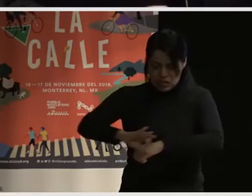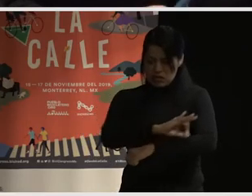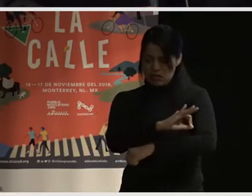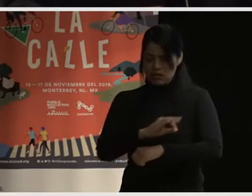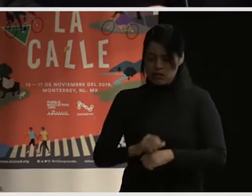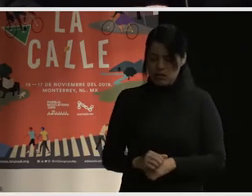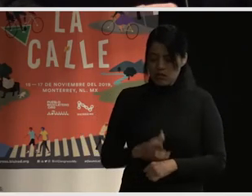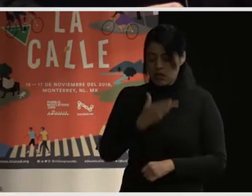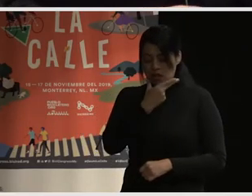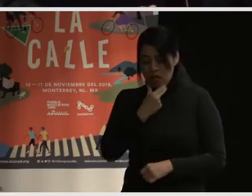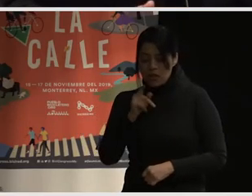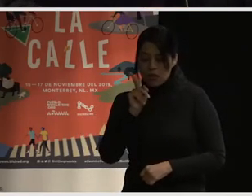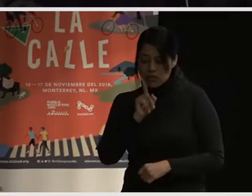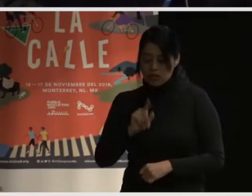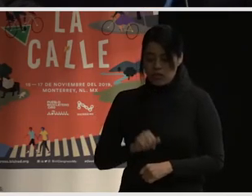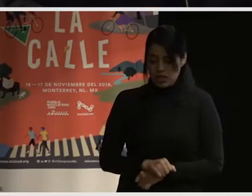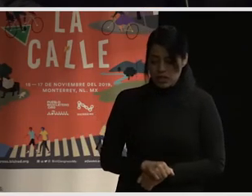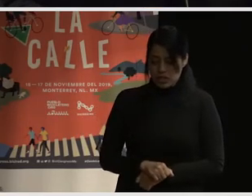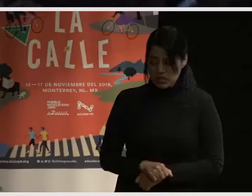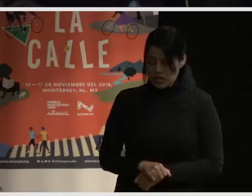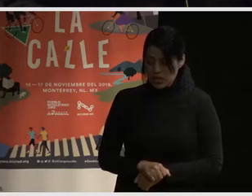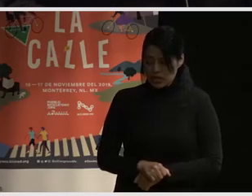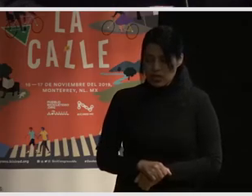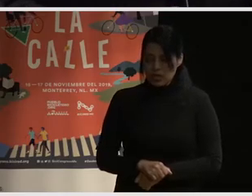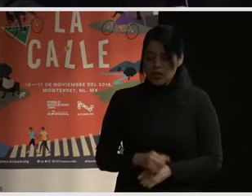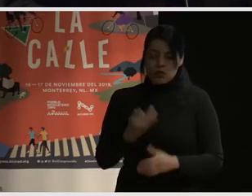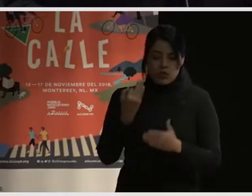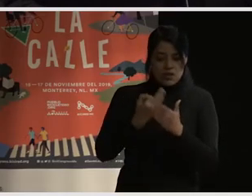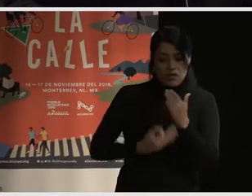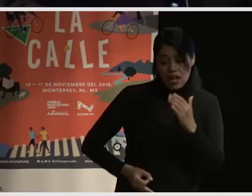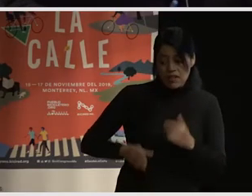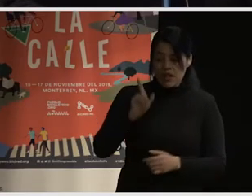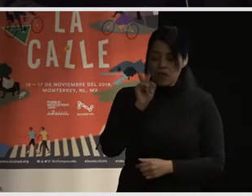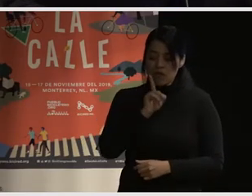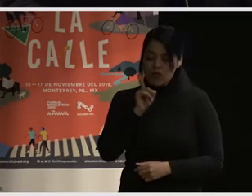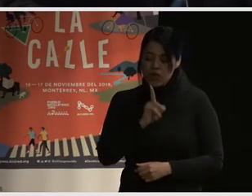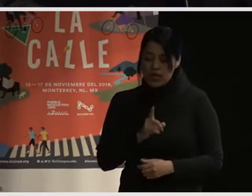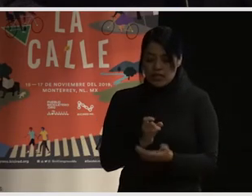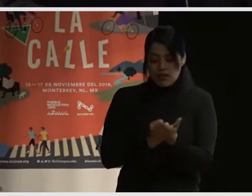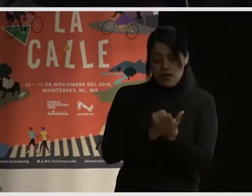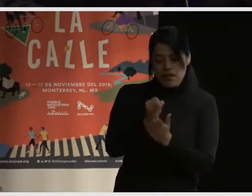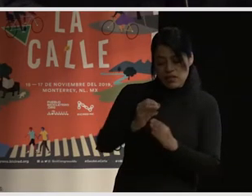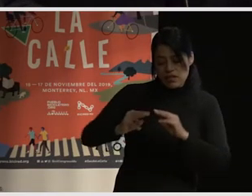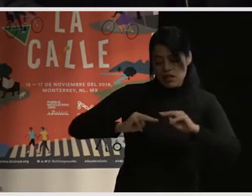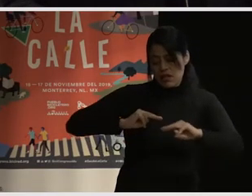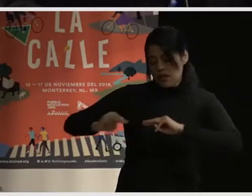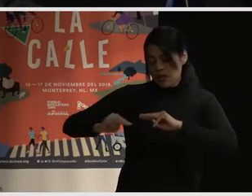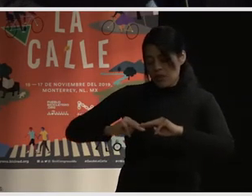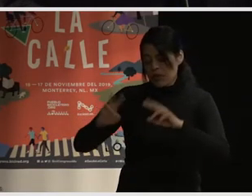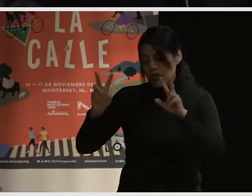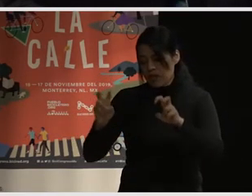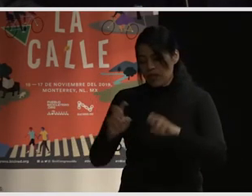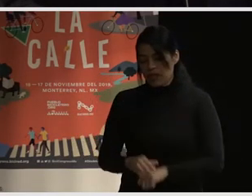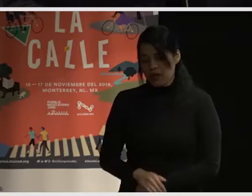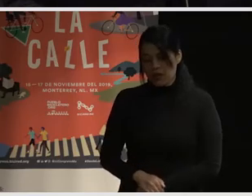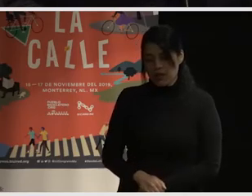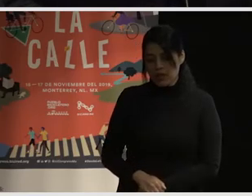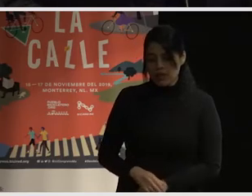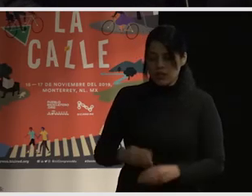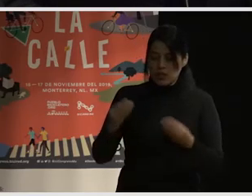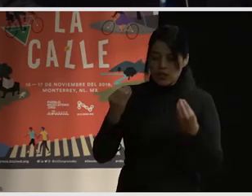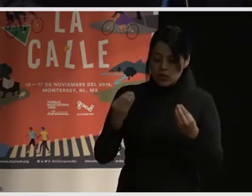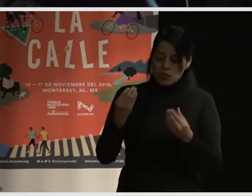de género hay que mencionarla por favor porque hacemos falta mujeres en la toma de decisiones en la movilidad muchas muchas